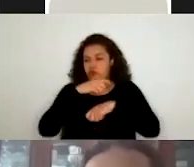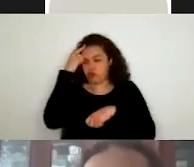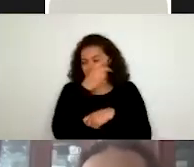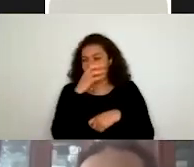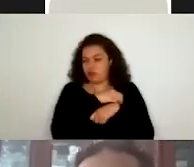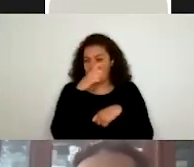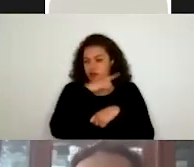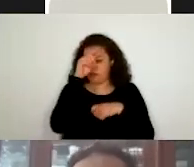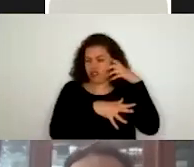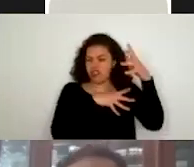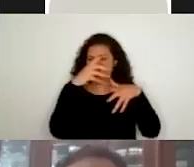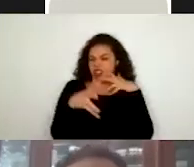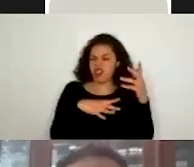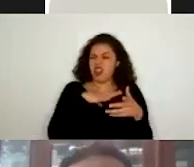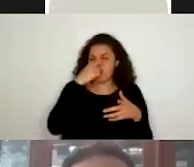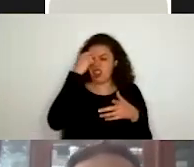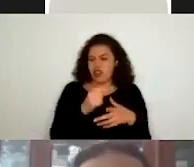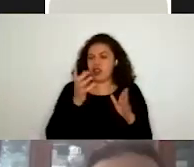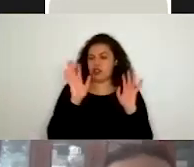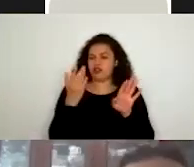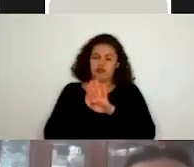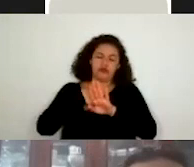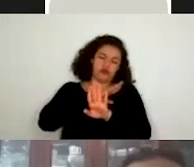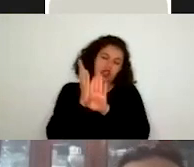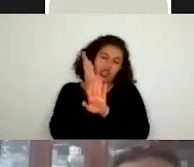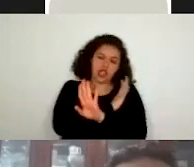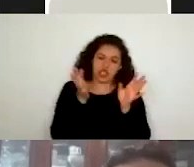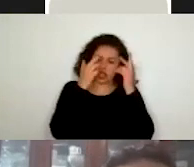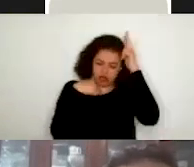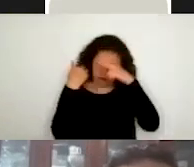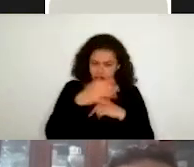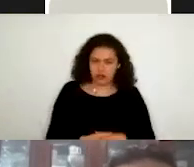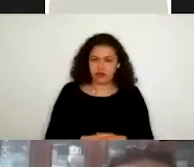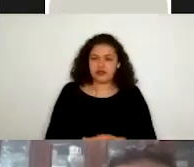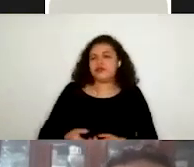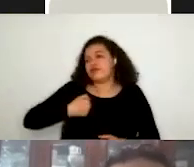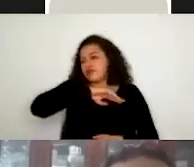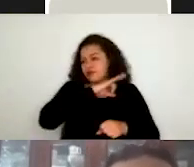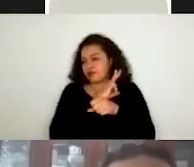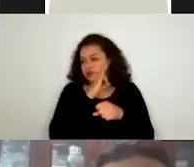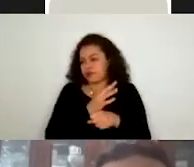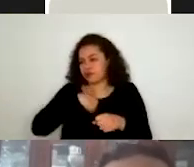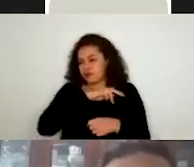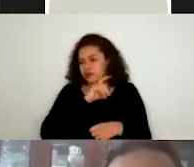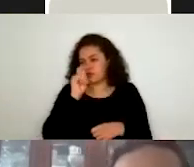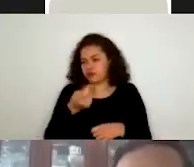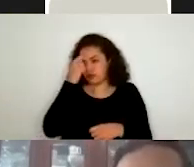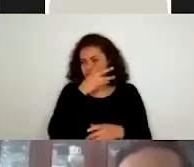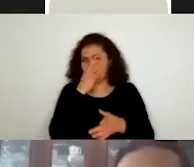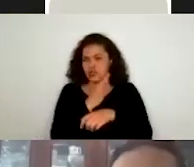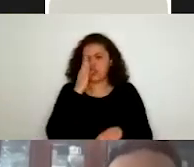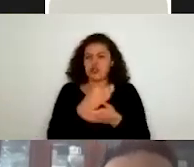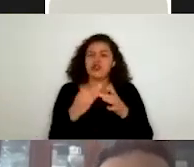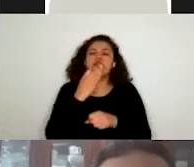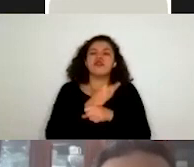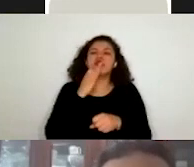fenómenos perturbadores que ya vimos en las sesiones pasadas. Entonces, ¿qué estamos haciendo aquí? Estamos definiendo los riesgos a los